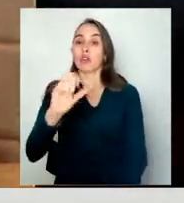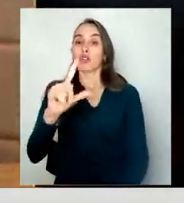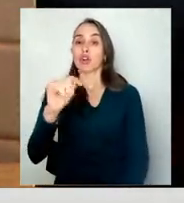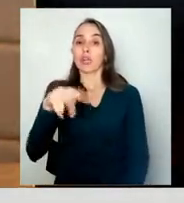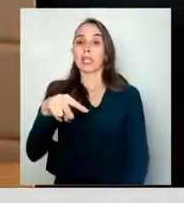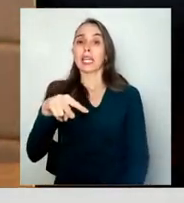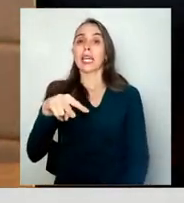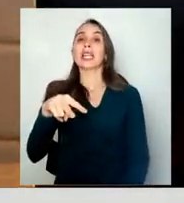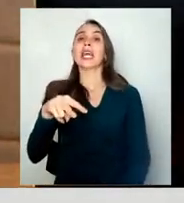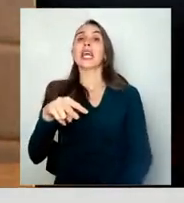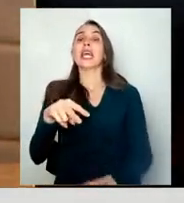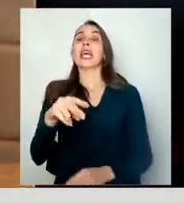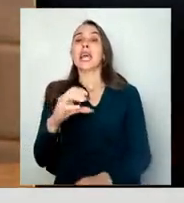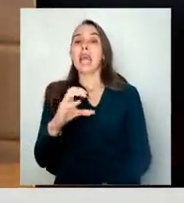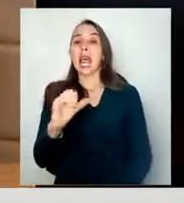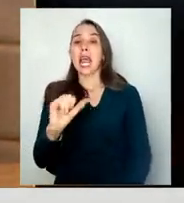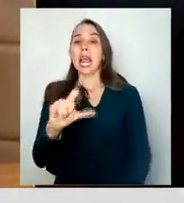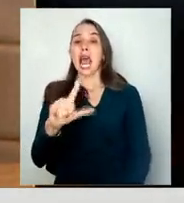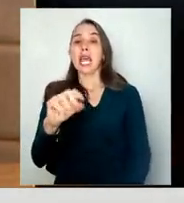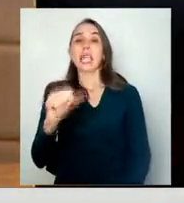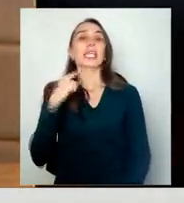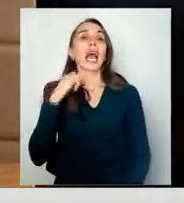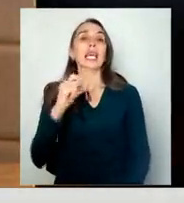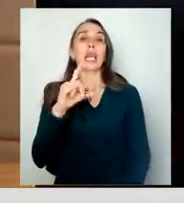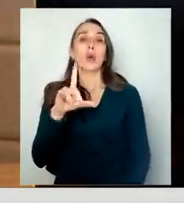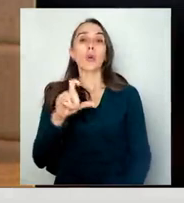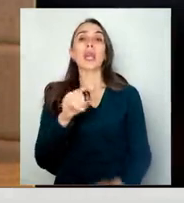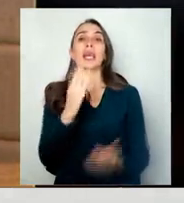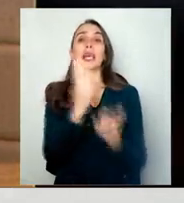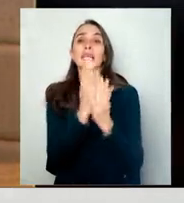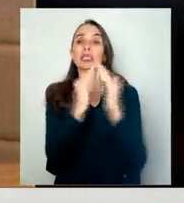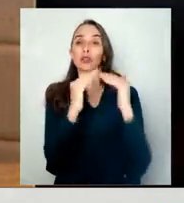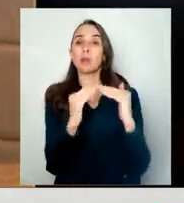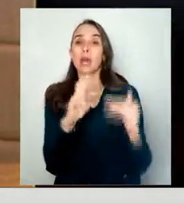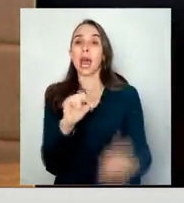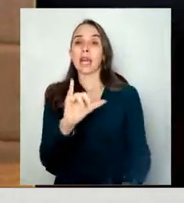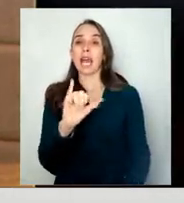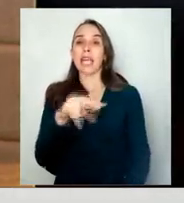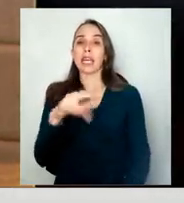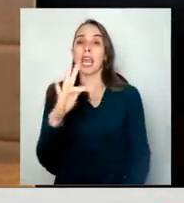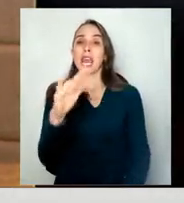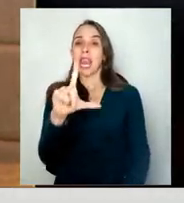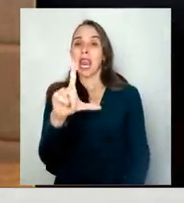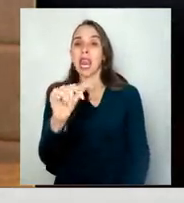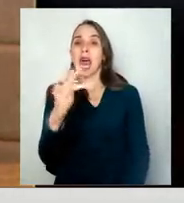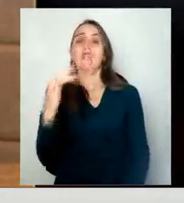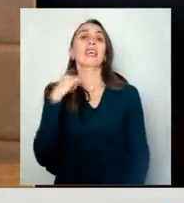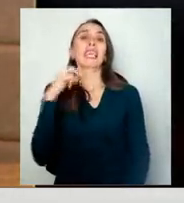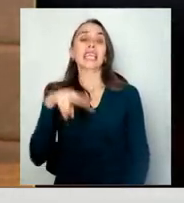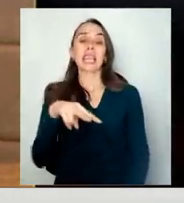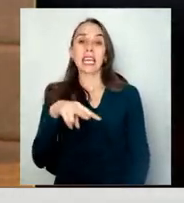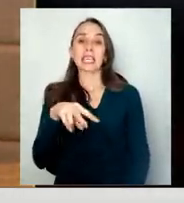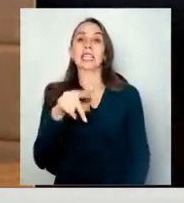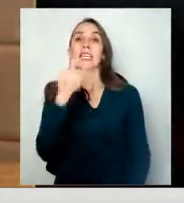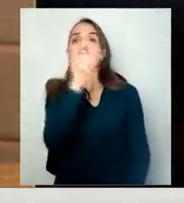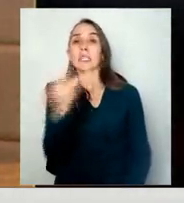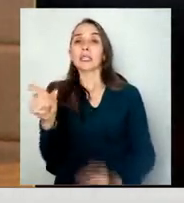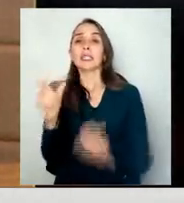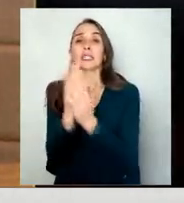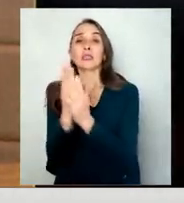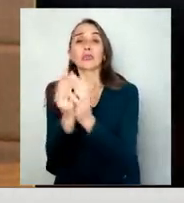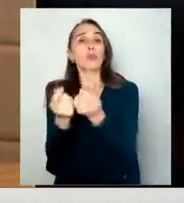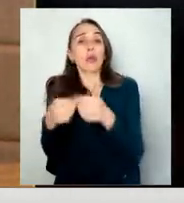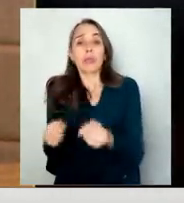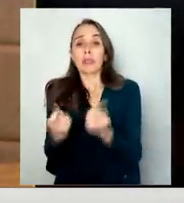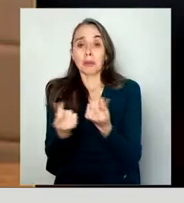está ubicado el colegio rayé blackén colegio que alberga al alumno de escasos recursos ese